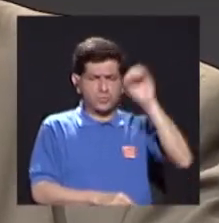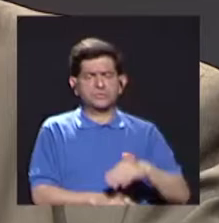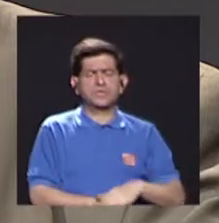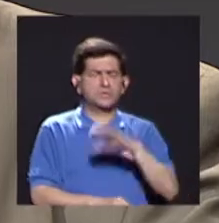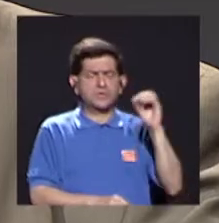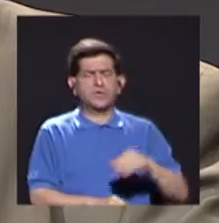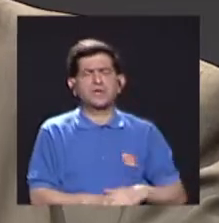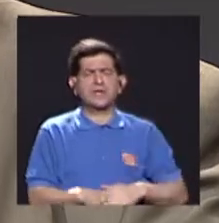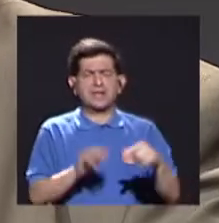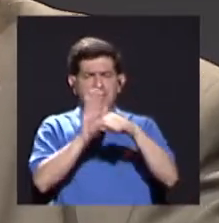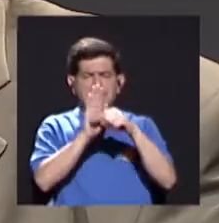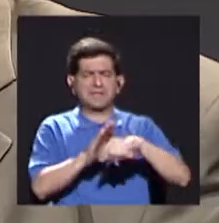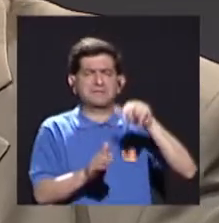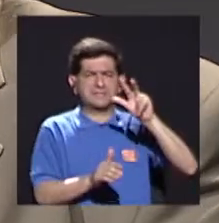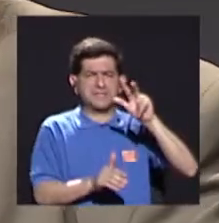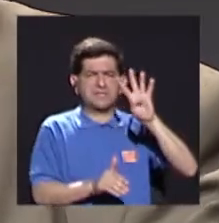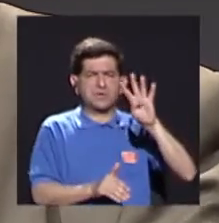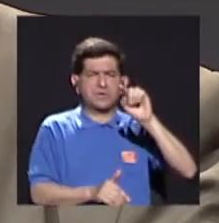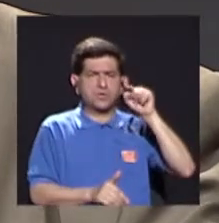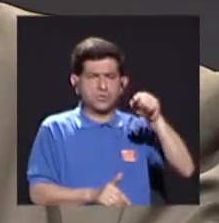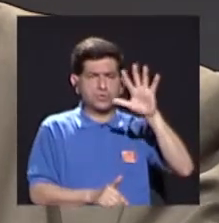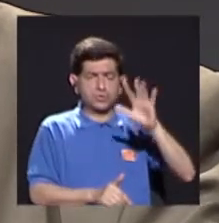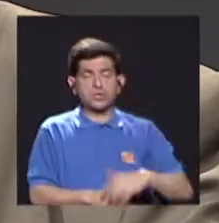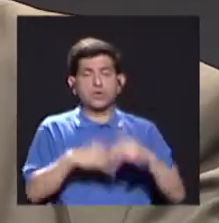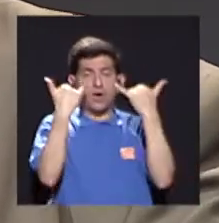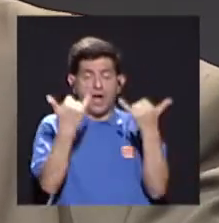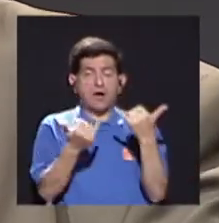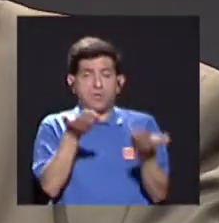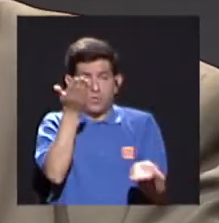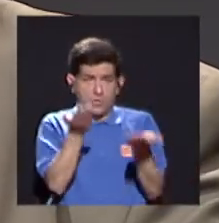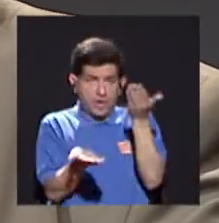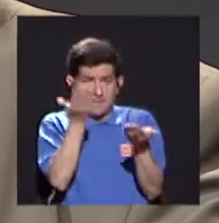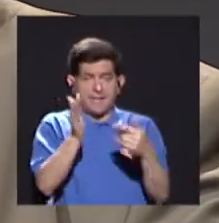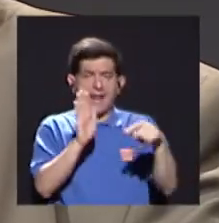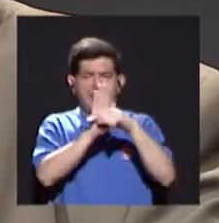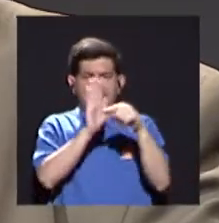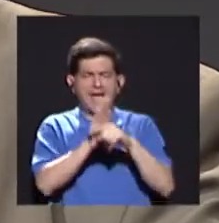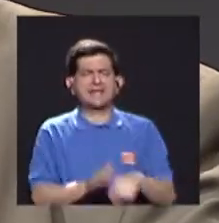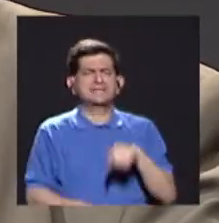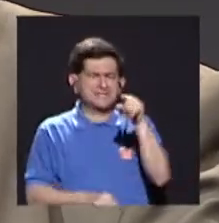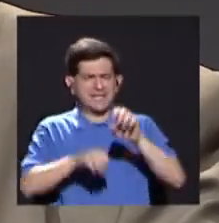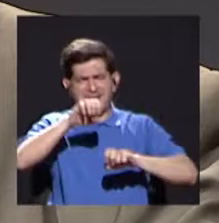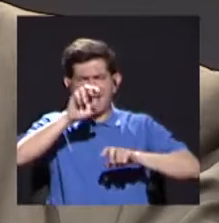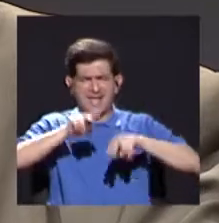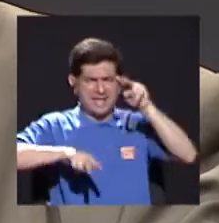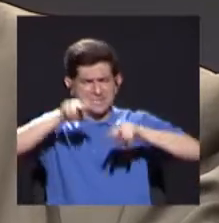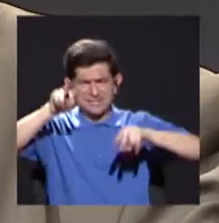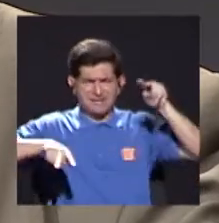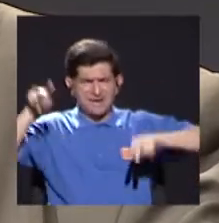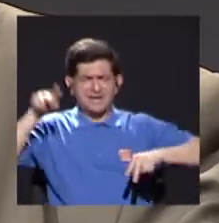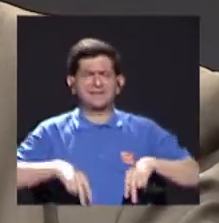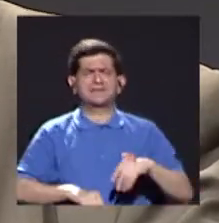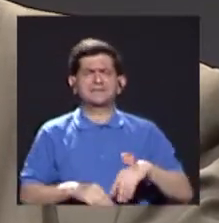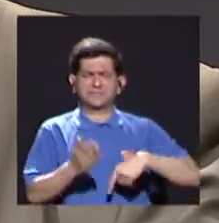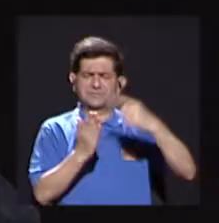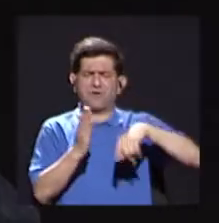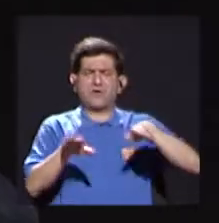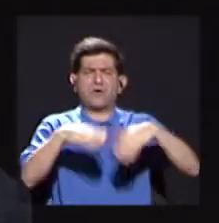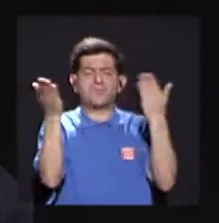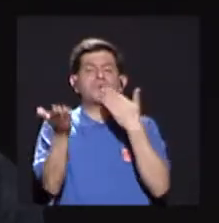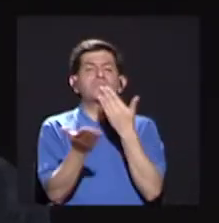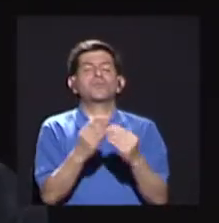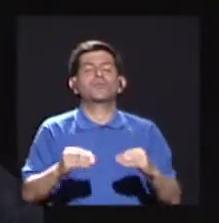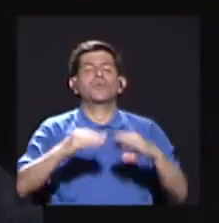el 34.5 es decir el balance ya es negativo cómo calificaría usted esa variación ya que le atribuye buenos muy buenos días